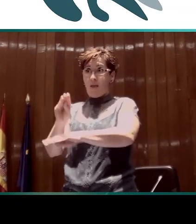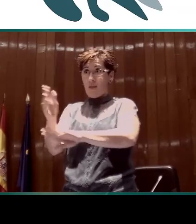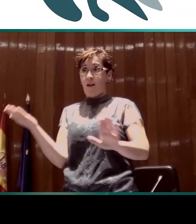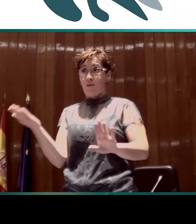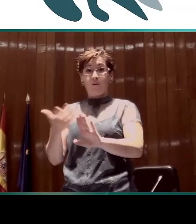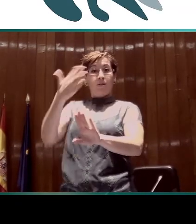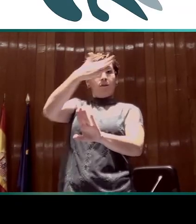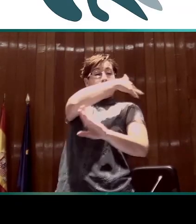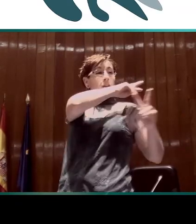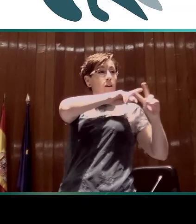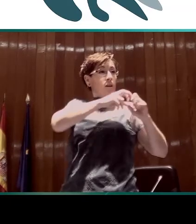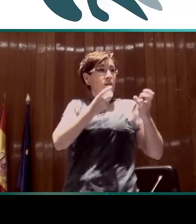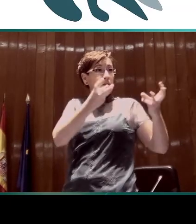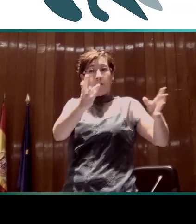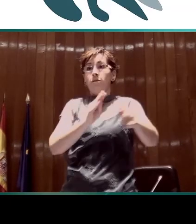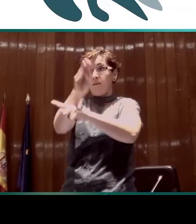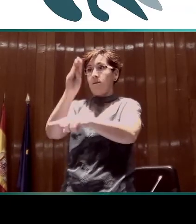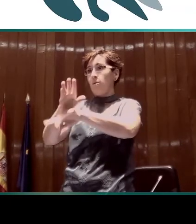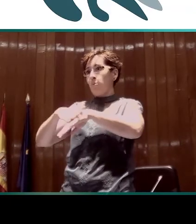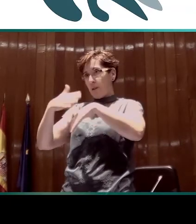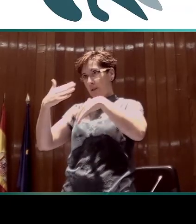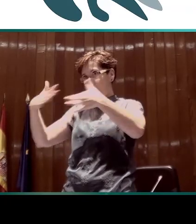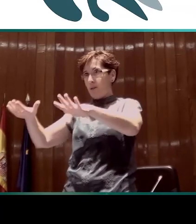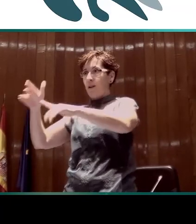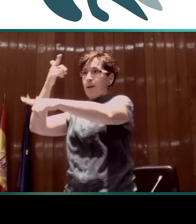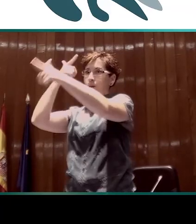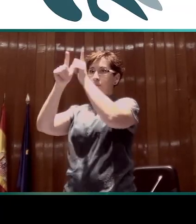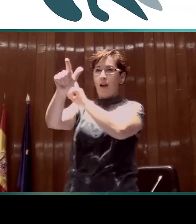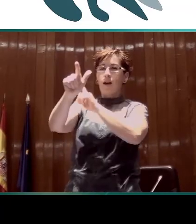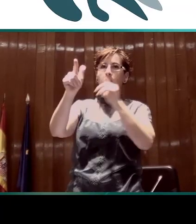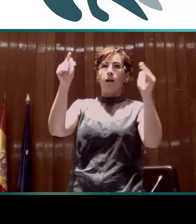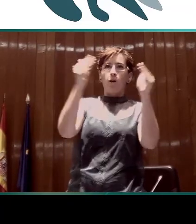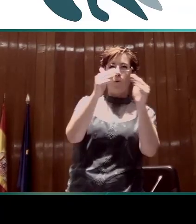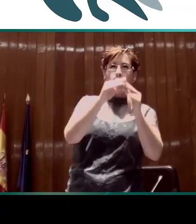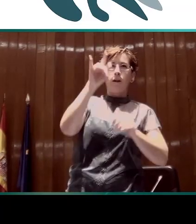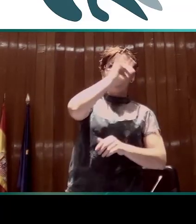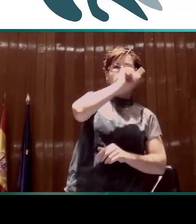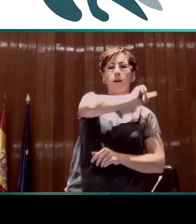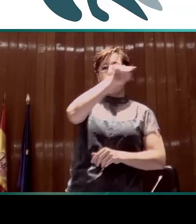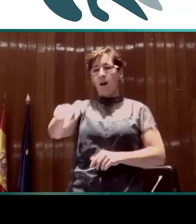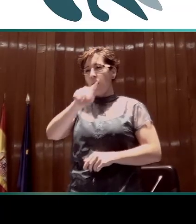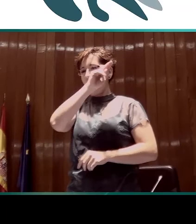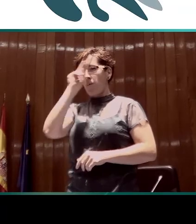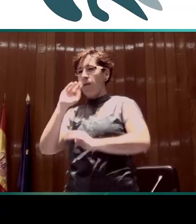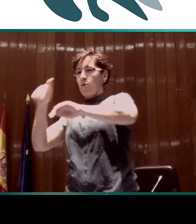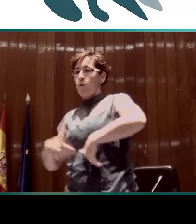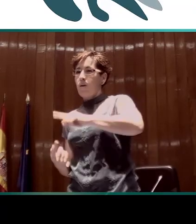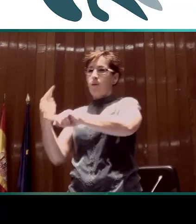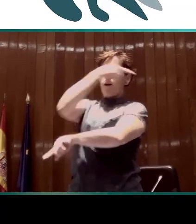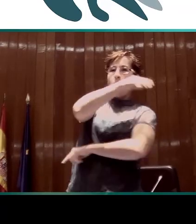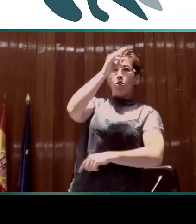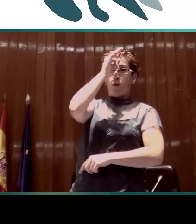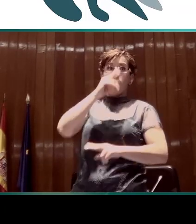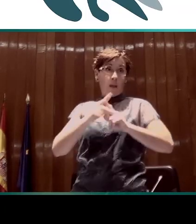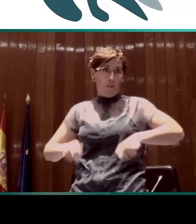estos estudios porque, bueno, viajar desde Canarias a Madrid el jueves y el domingo tiene pues gastos y